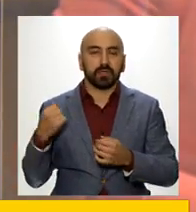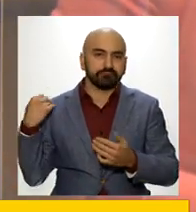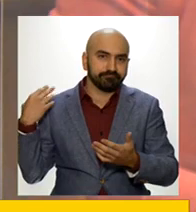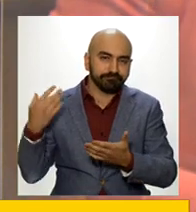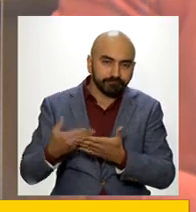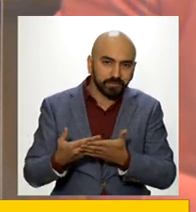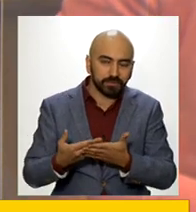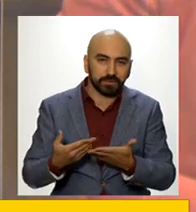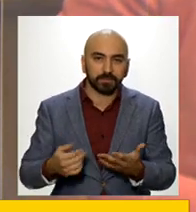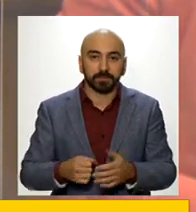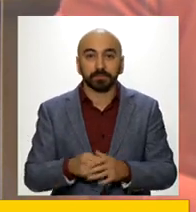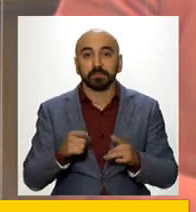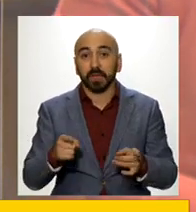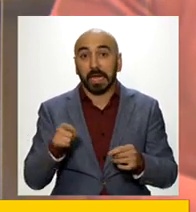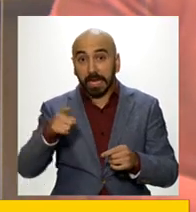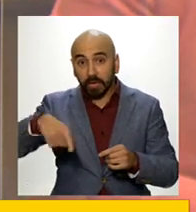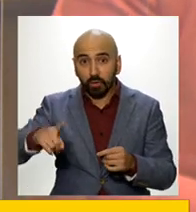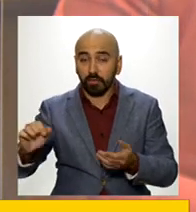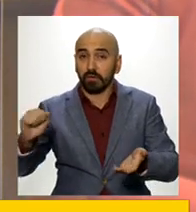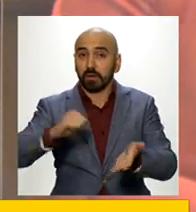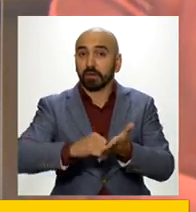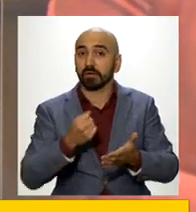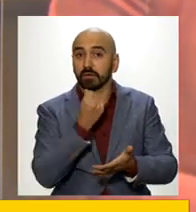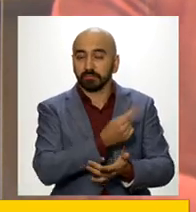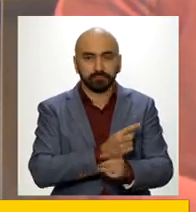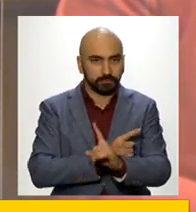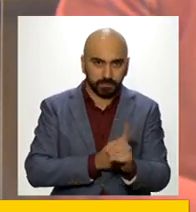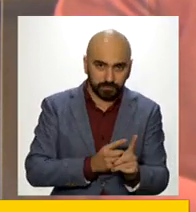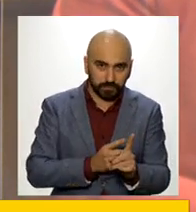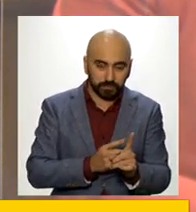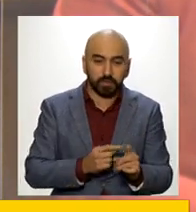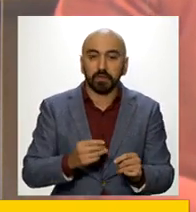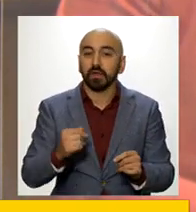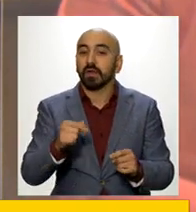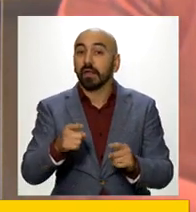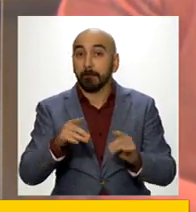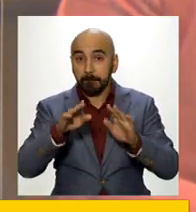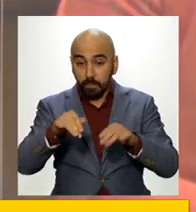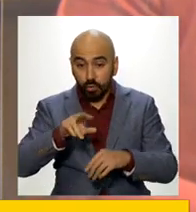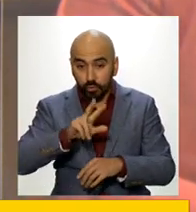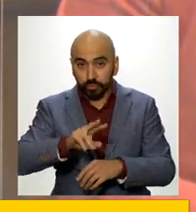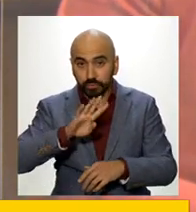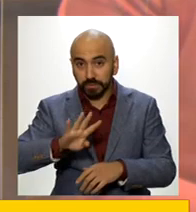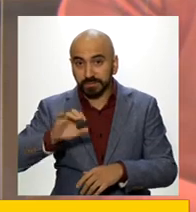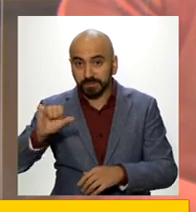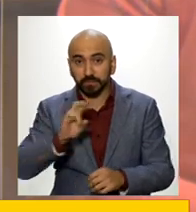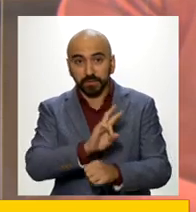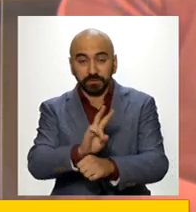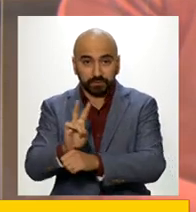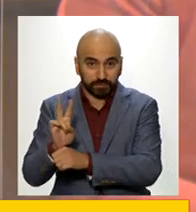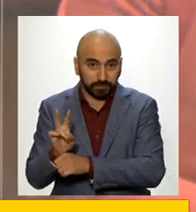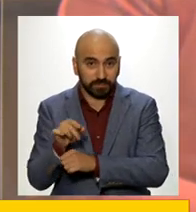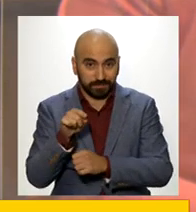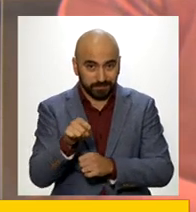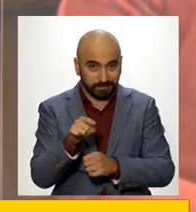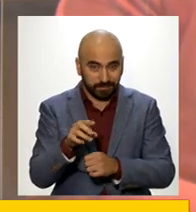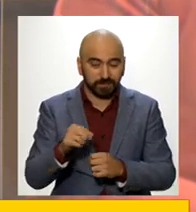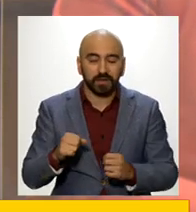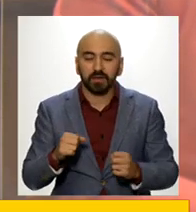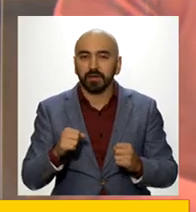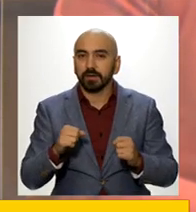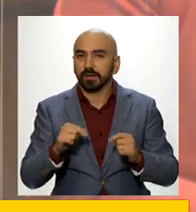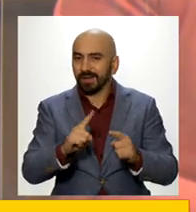histórica, que no recurrieron a la Corte Interamericana, que no están dentro de los 846 profesores y profesoras